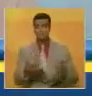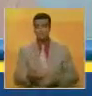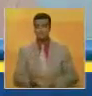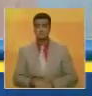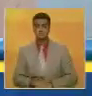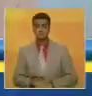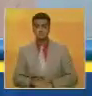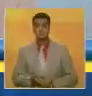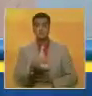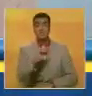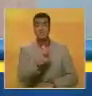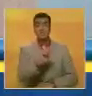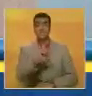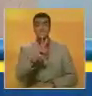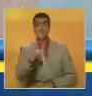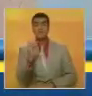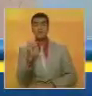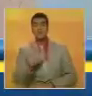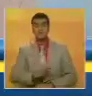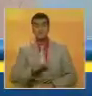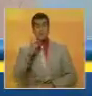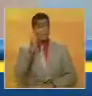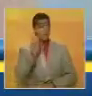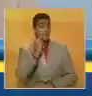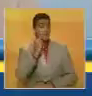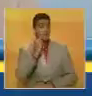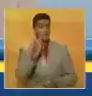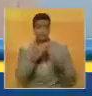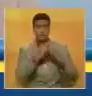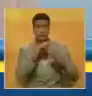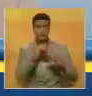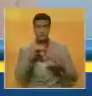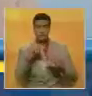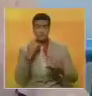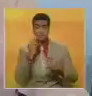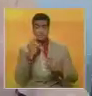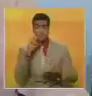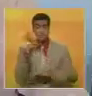Informó que Andrés Velásquez está en el estado Bolívar definiendo las candidaturas para la Asamblea Nacional.